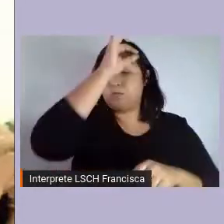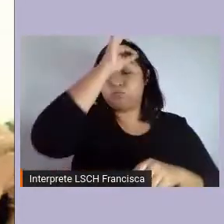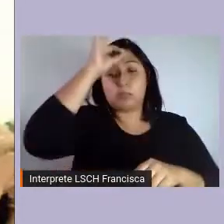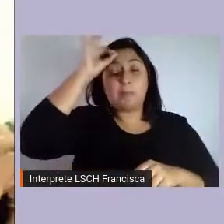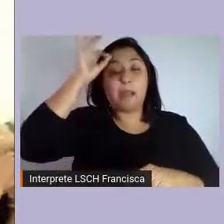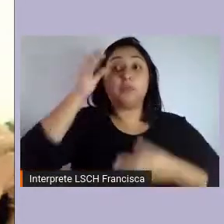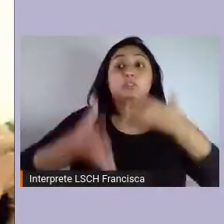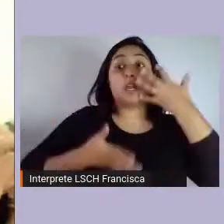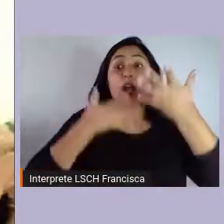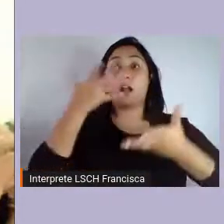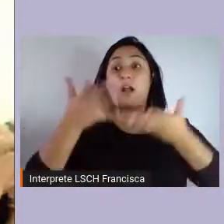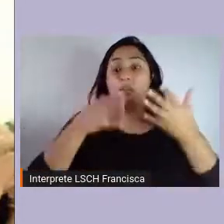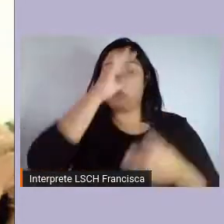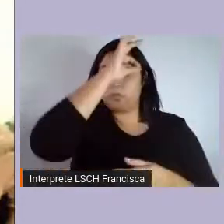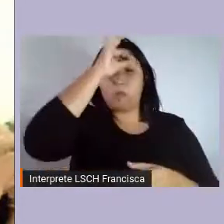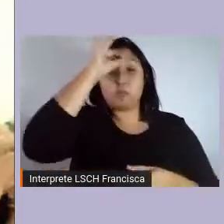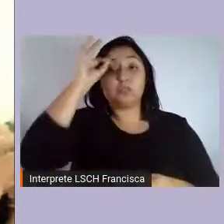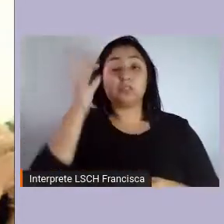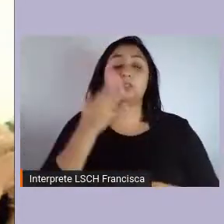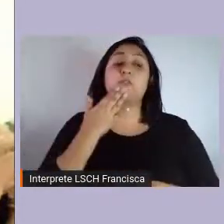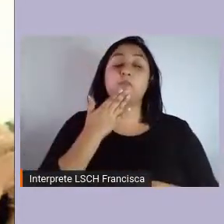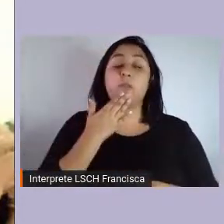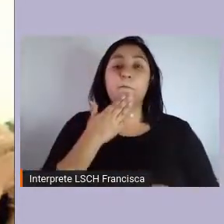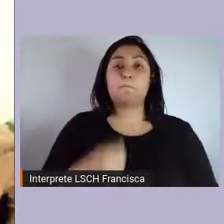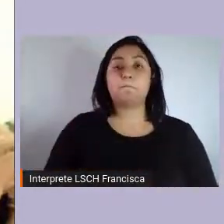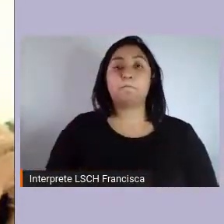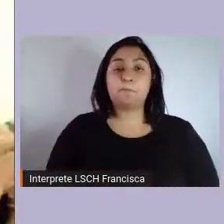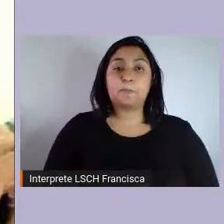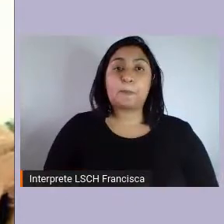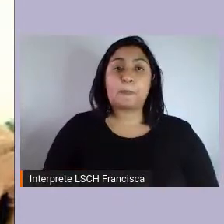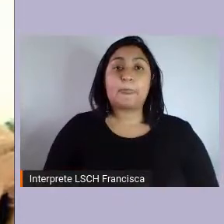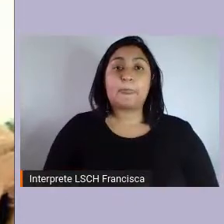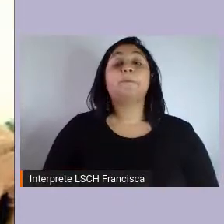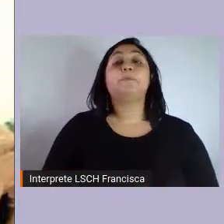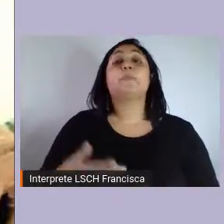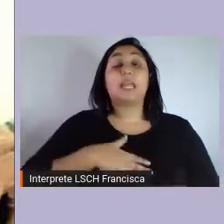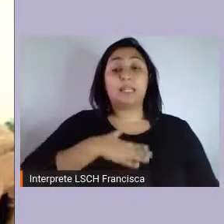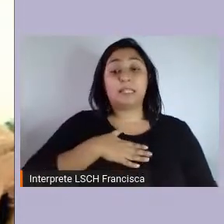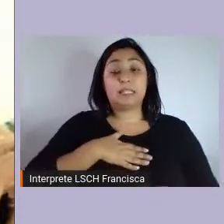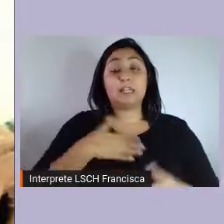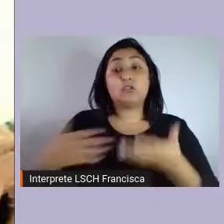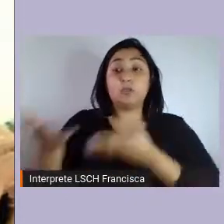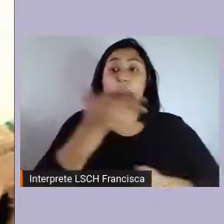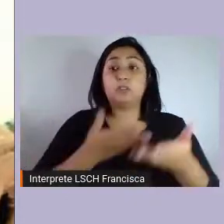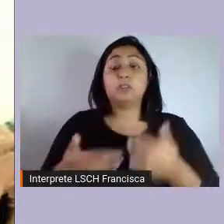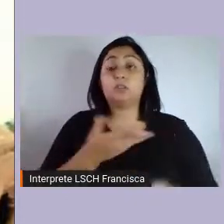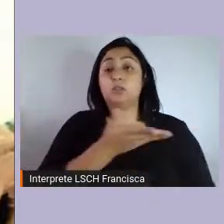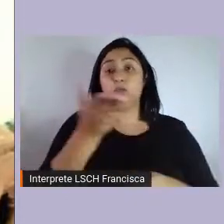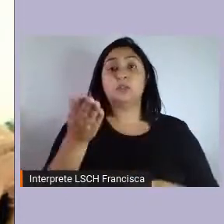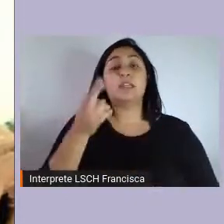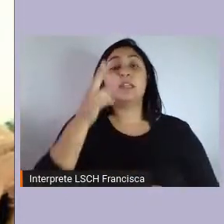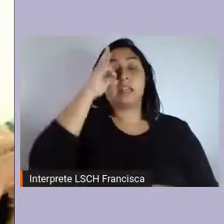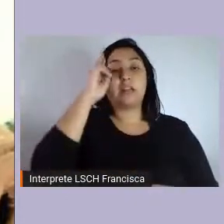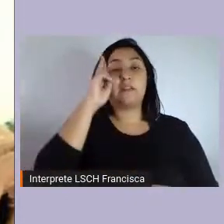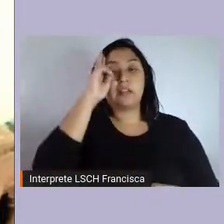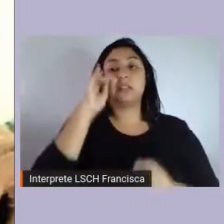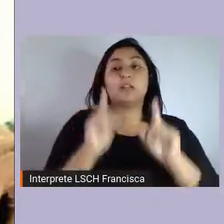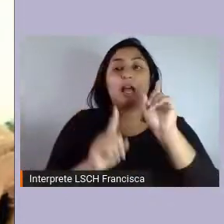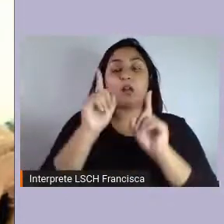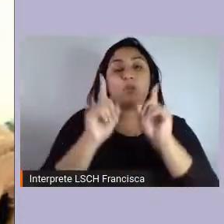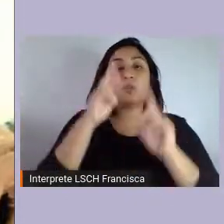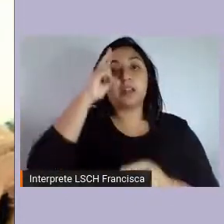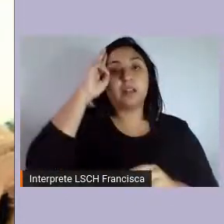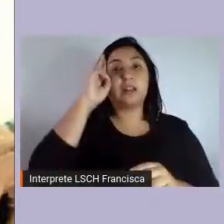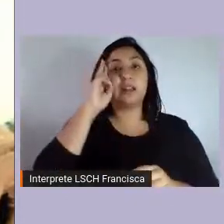Hoy día quiero compartir con usted unas reflexiones. Son algunas reflexiones, quiero